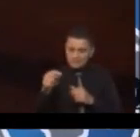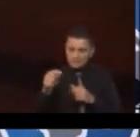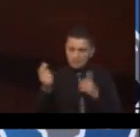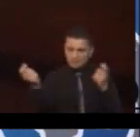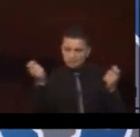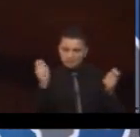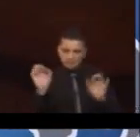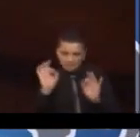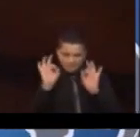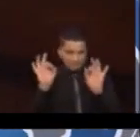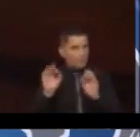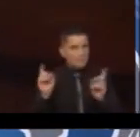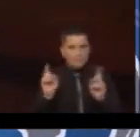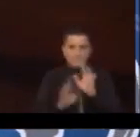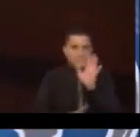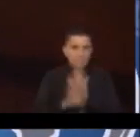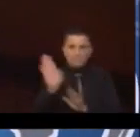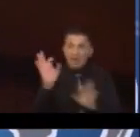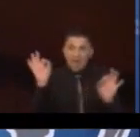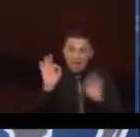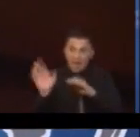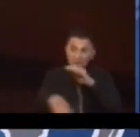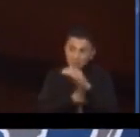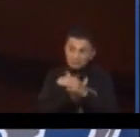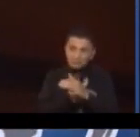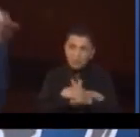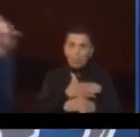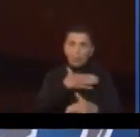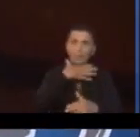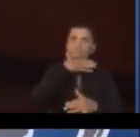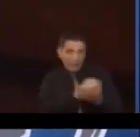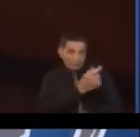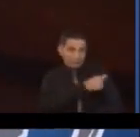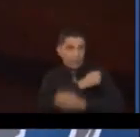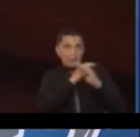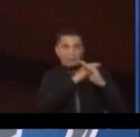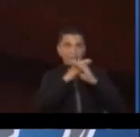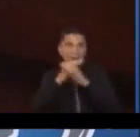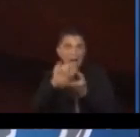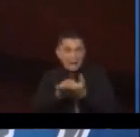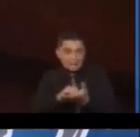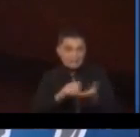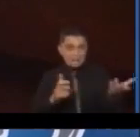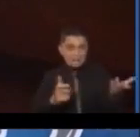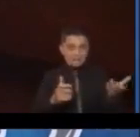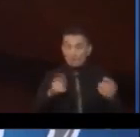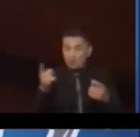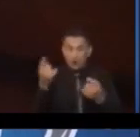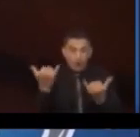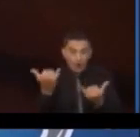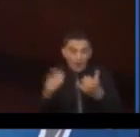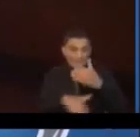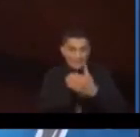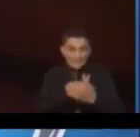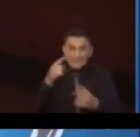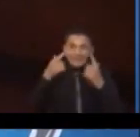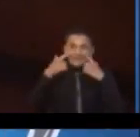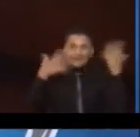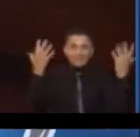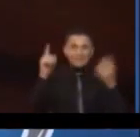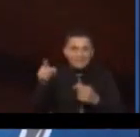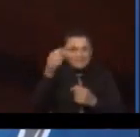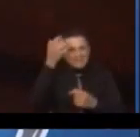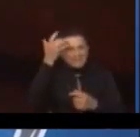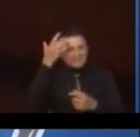la ineficiencia e inacción en el ministerio, está asfixiando las EPS. La ministra hoy, la hoy ministra se hizo